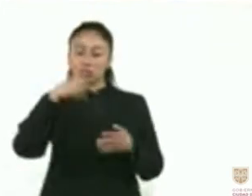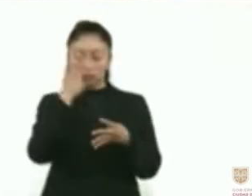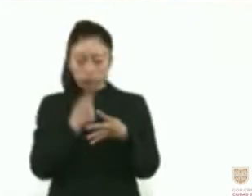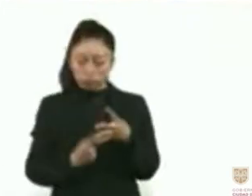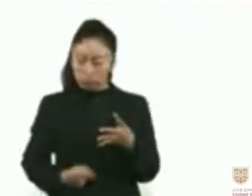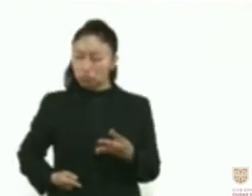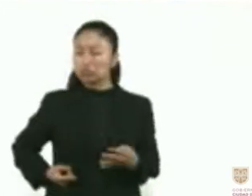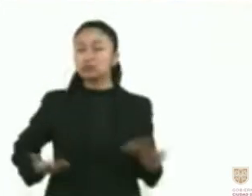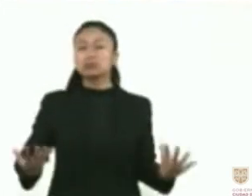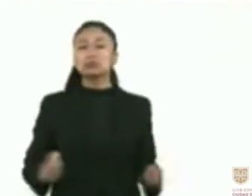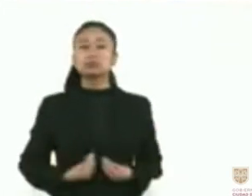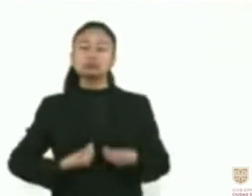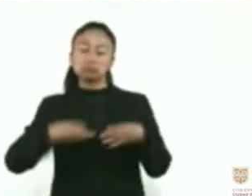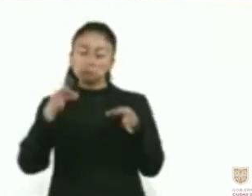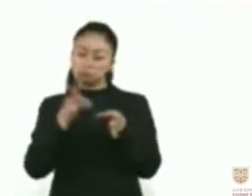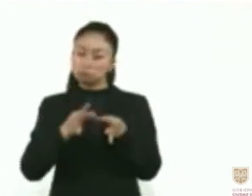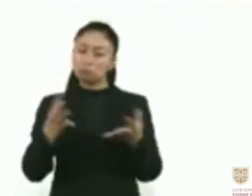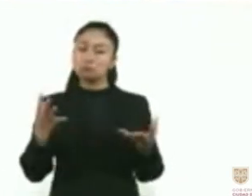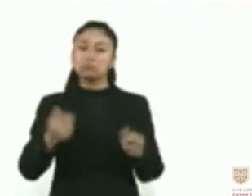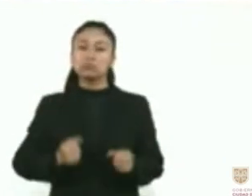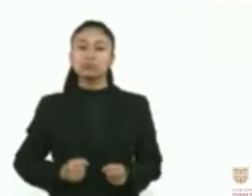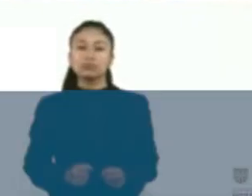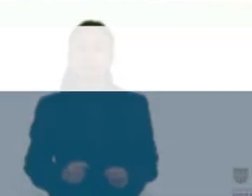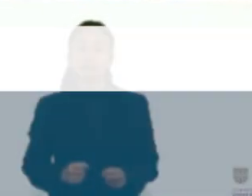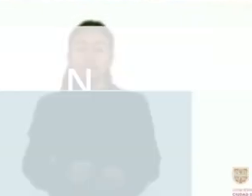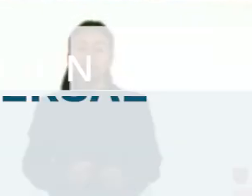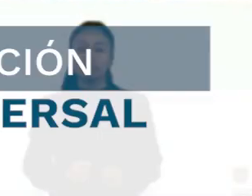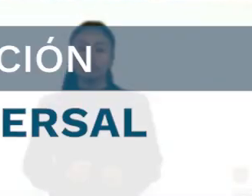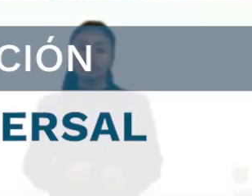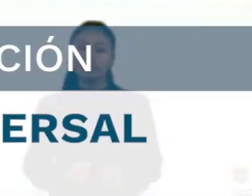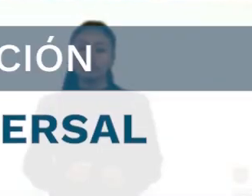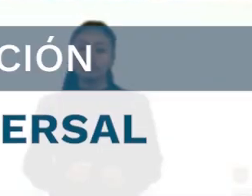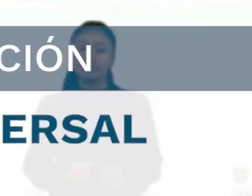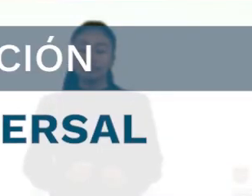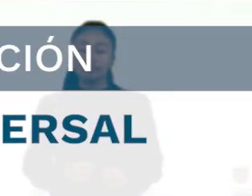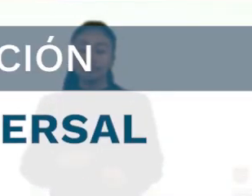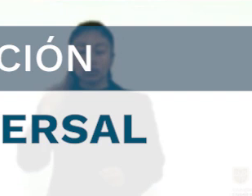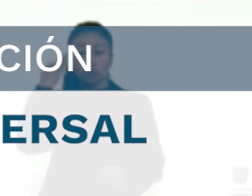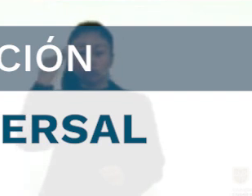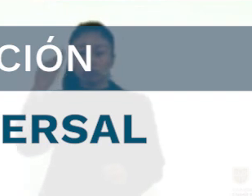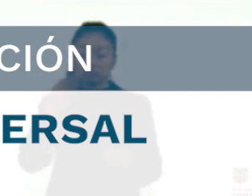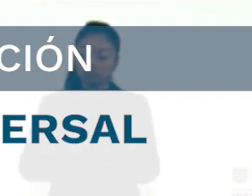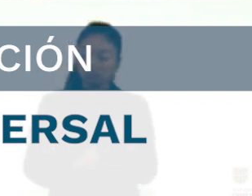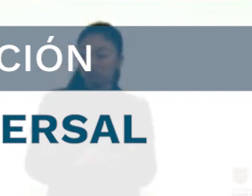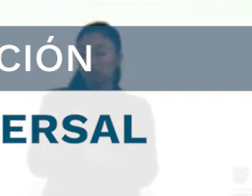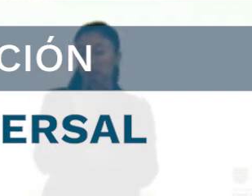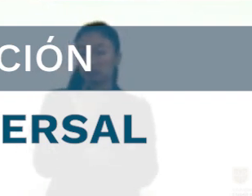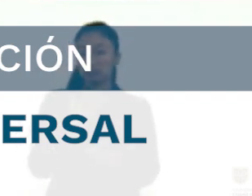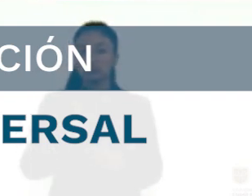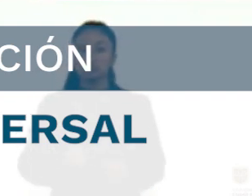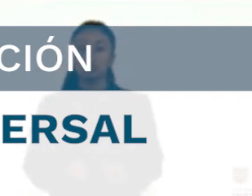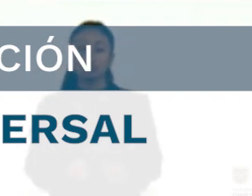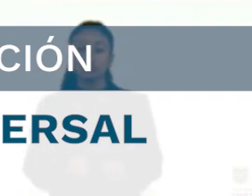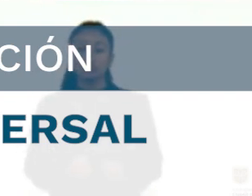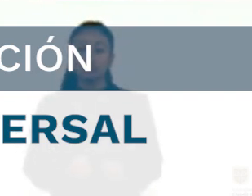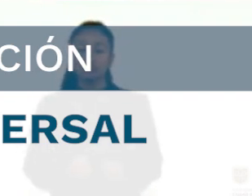dijo, es una nueva época en la que se acabó lo que antes existía, del privilegio para unos cuantos.